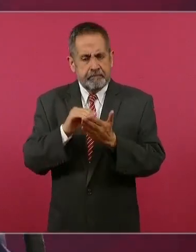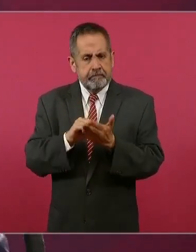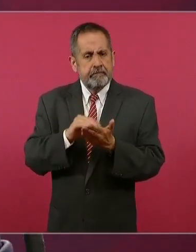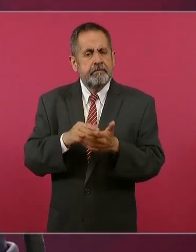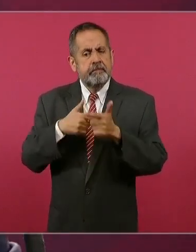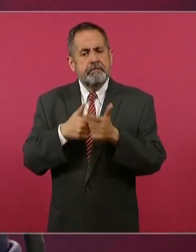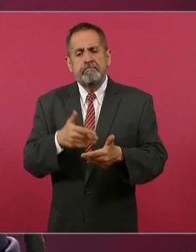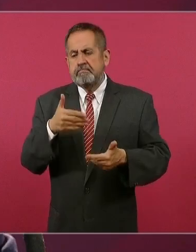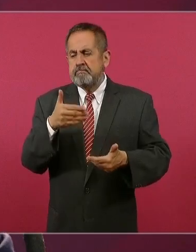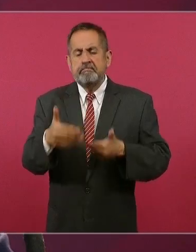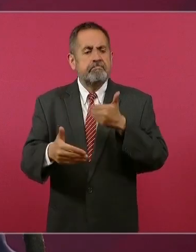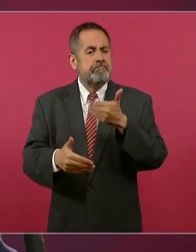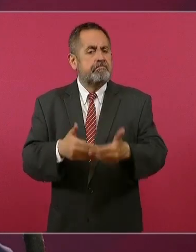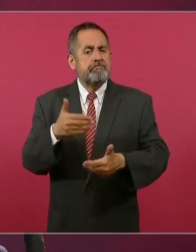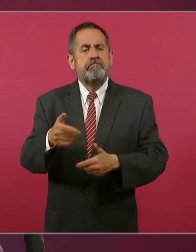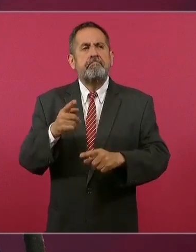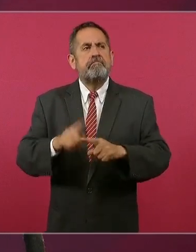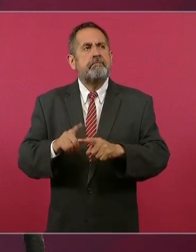avanzando en